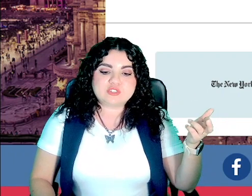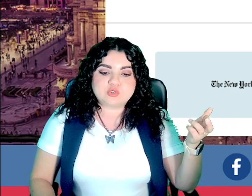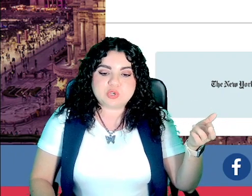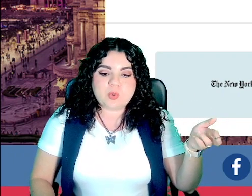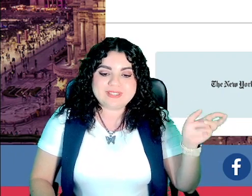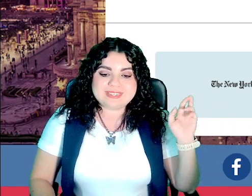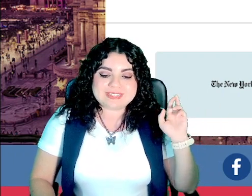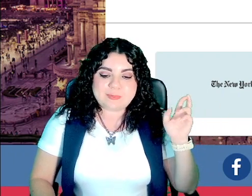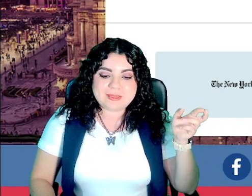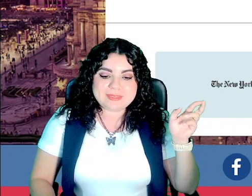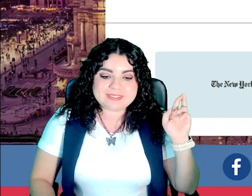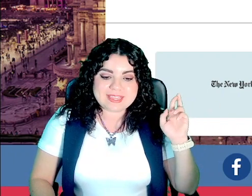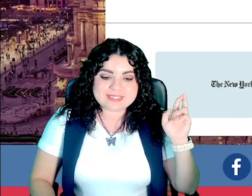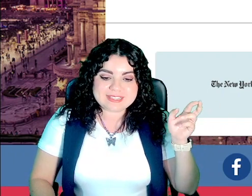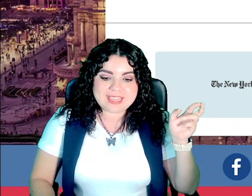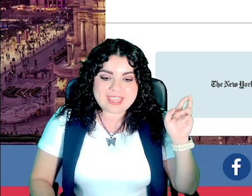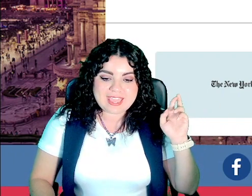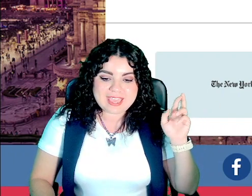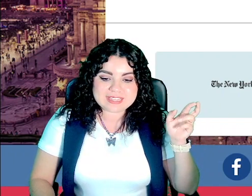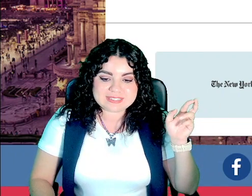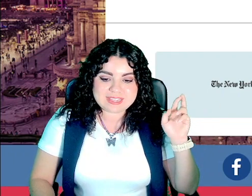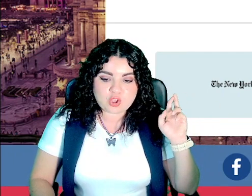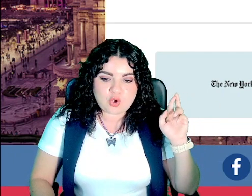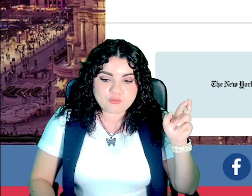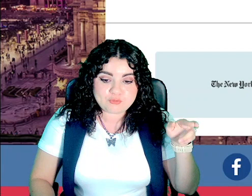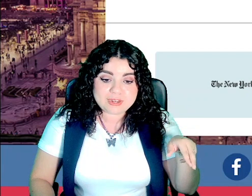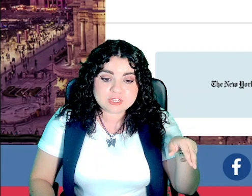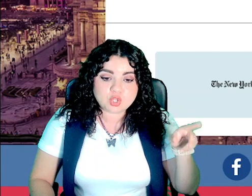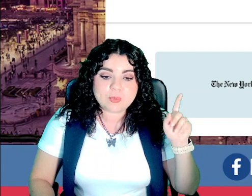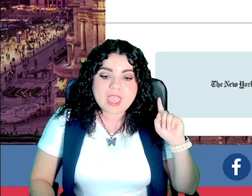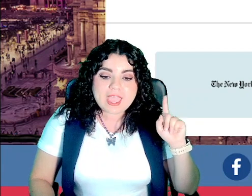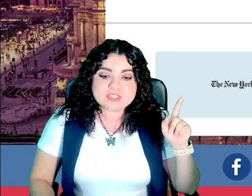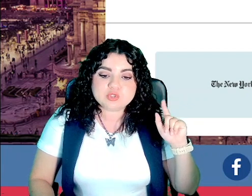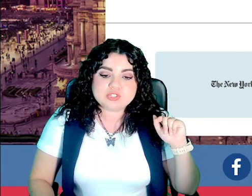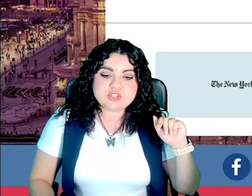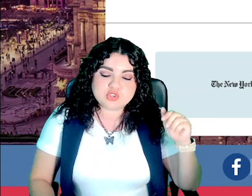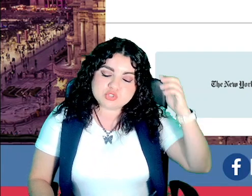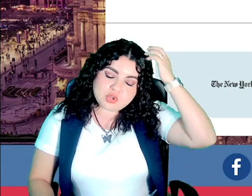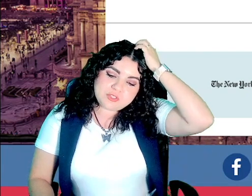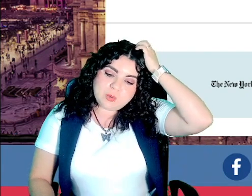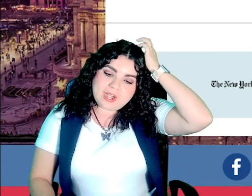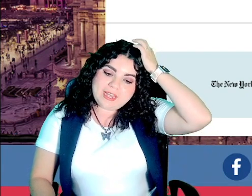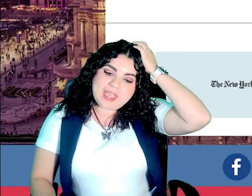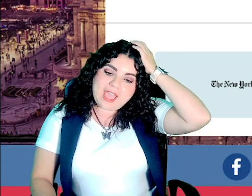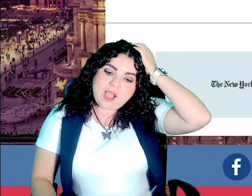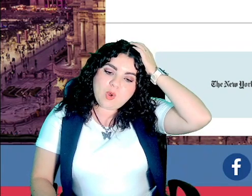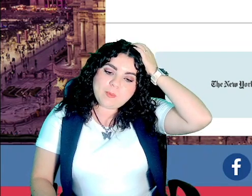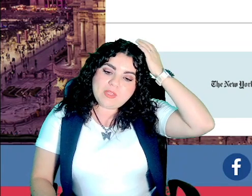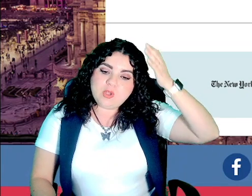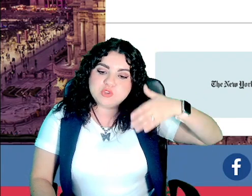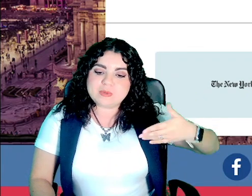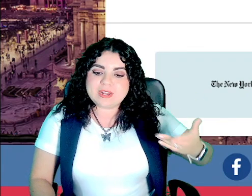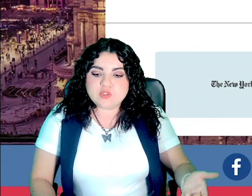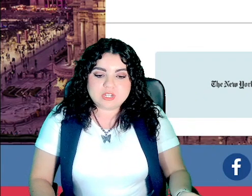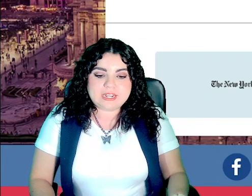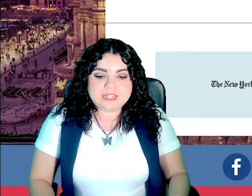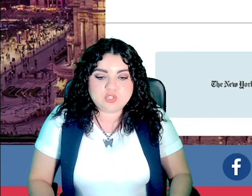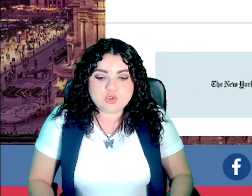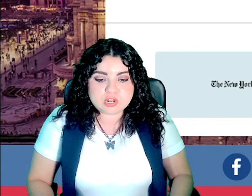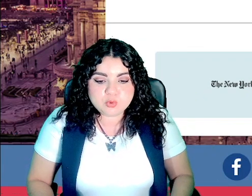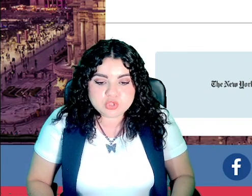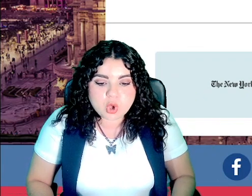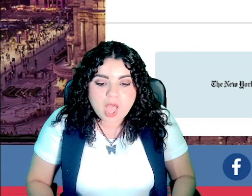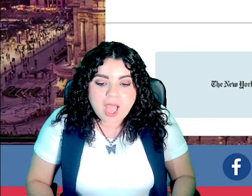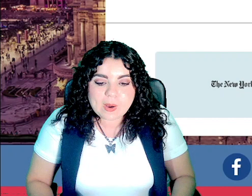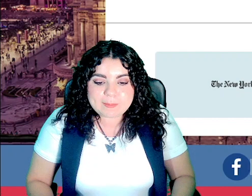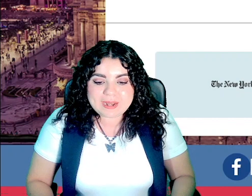de las consecuencias previstas de este conflicto. Estos hechos contra Ucrania han golpeado a los mercados energéticos